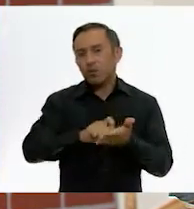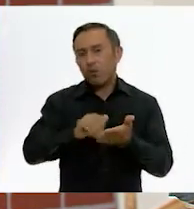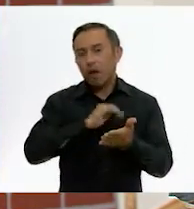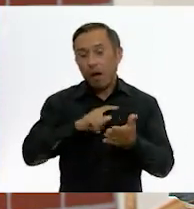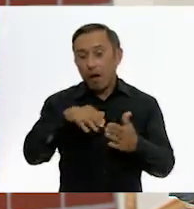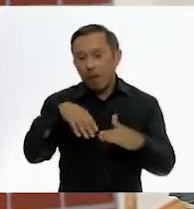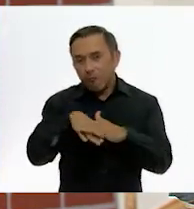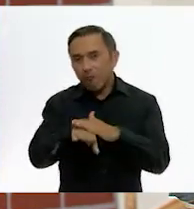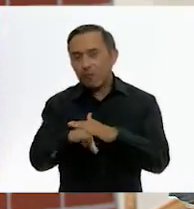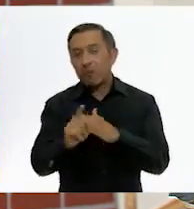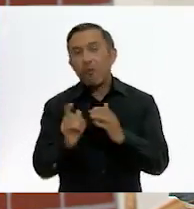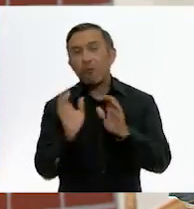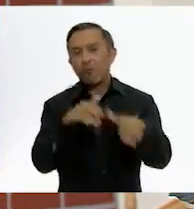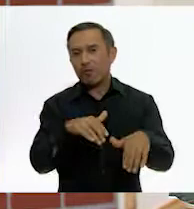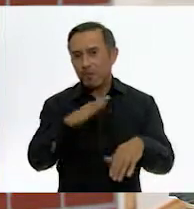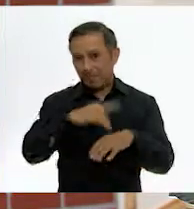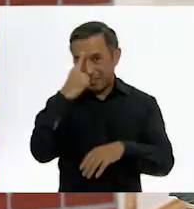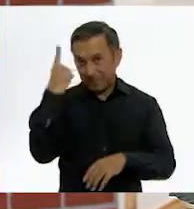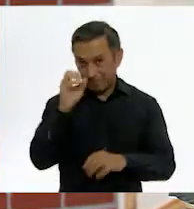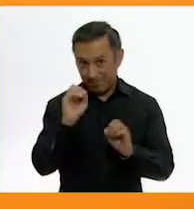ellas listas